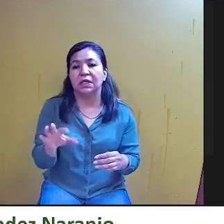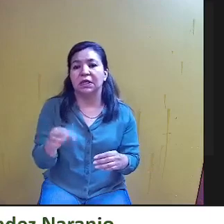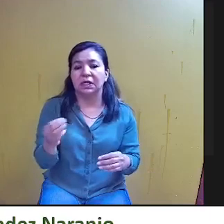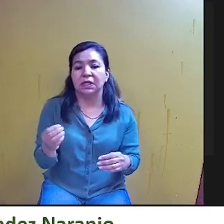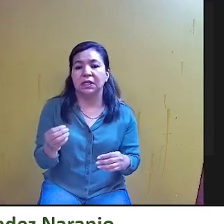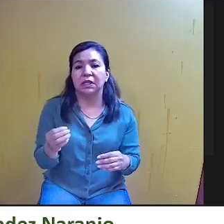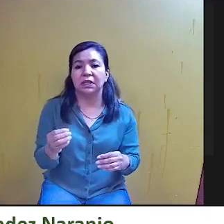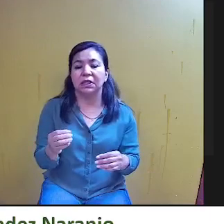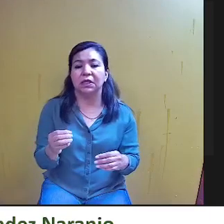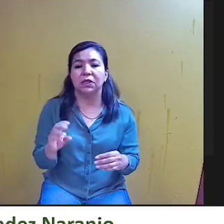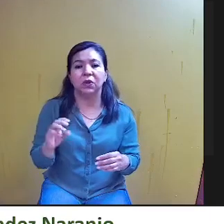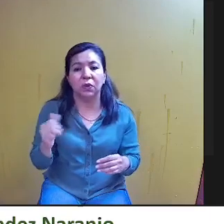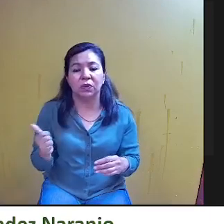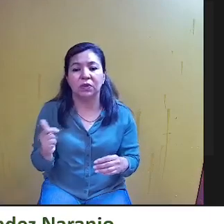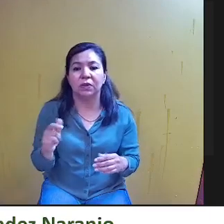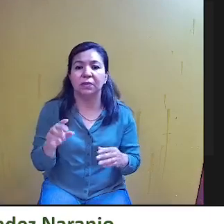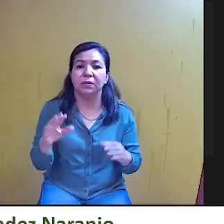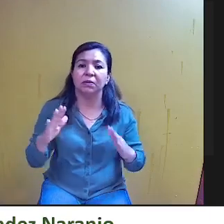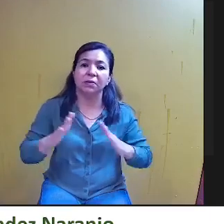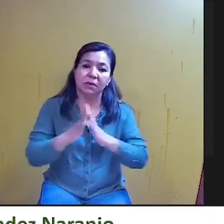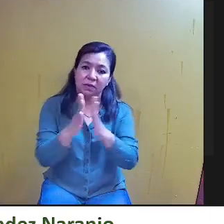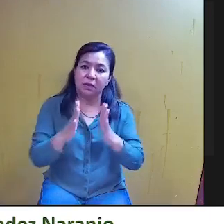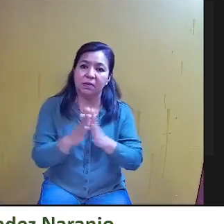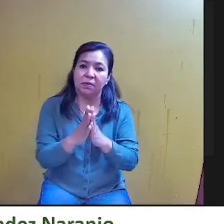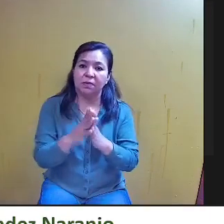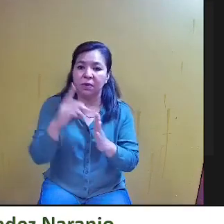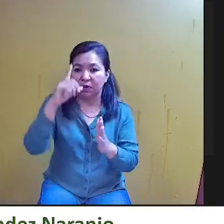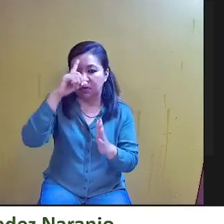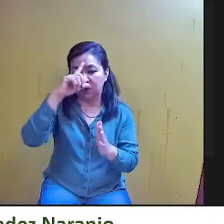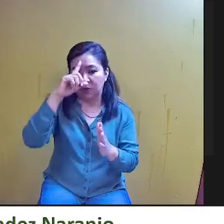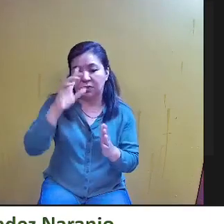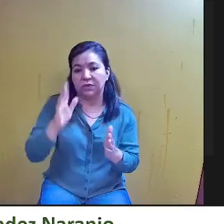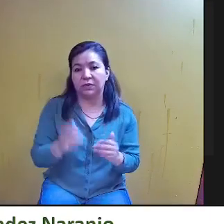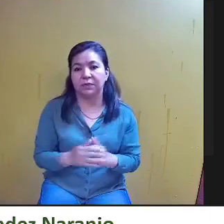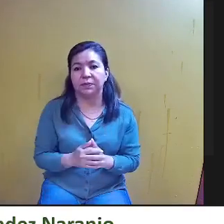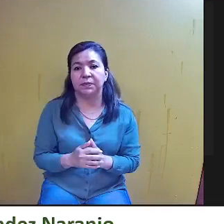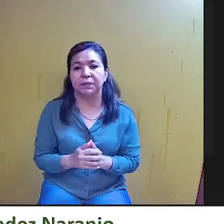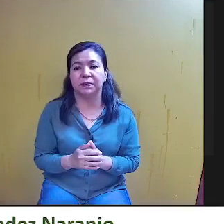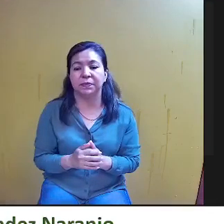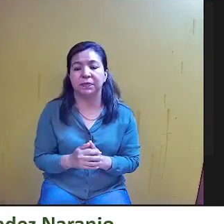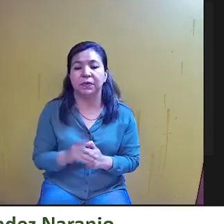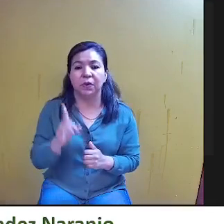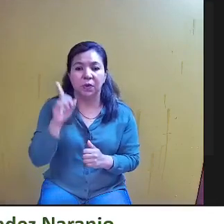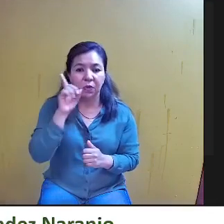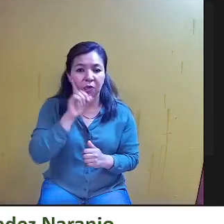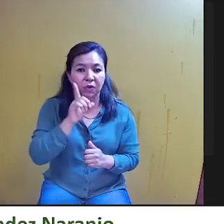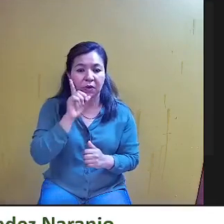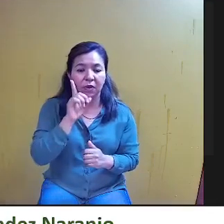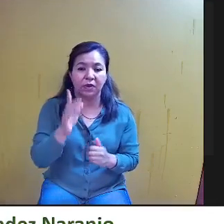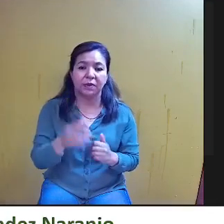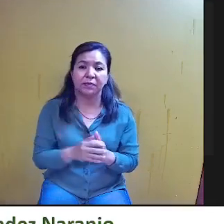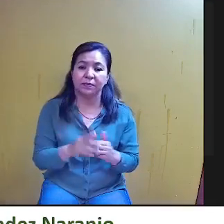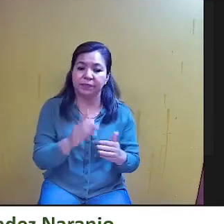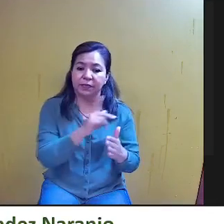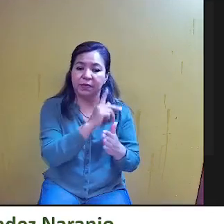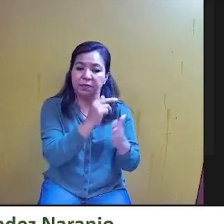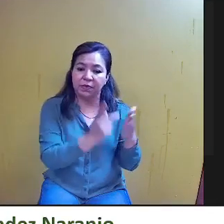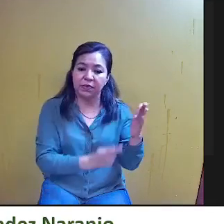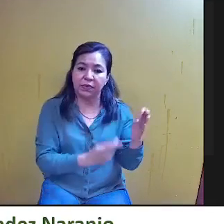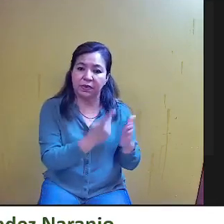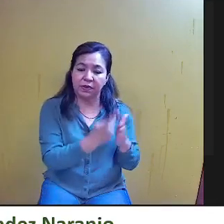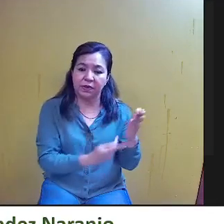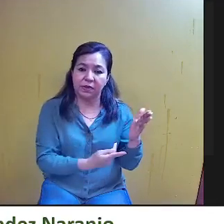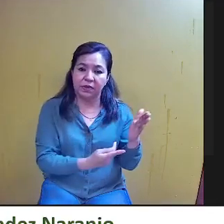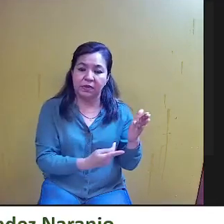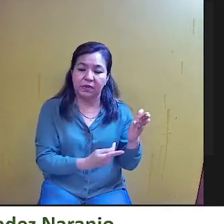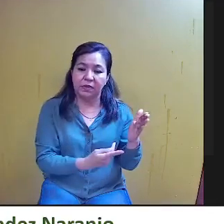2023-2024, como lo reconoce la autoridad responsable en su informe justificado. Los efectos que se proponen en el proyecto de la cuenta son los